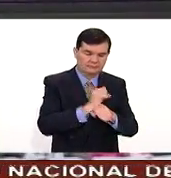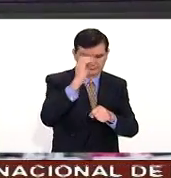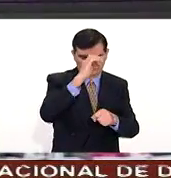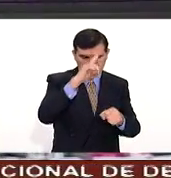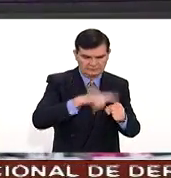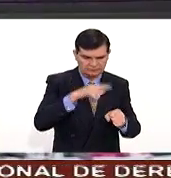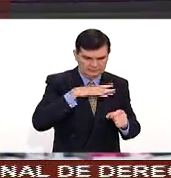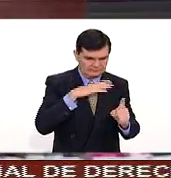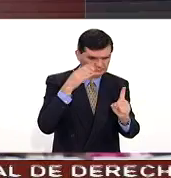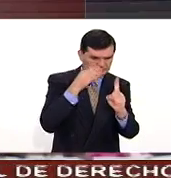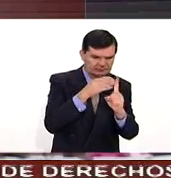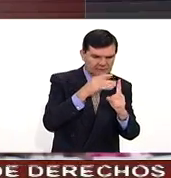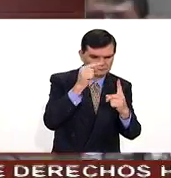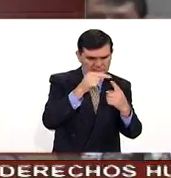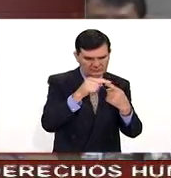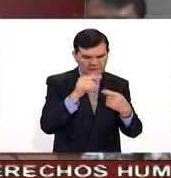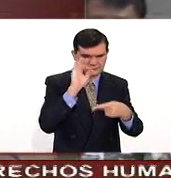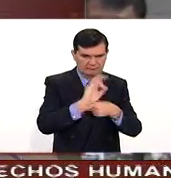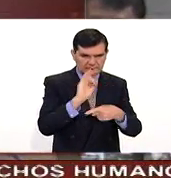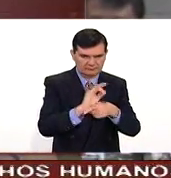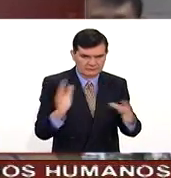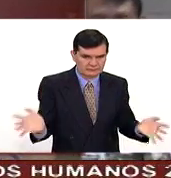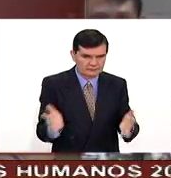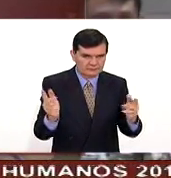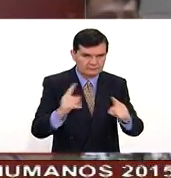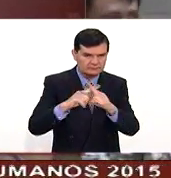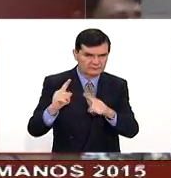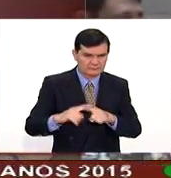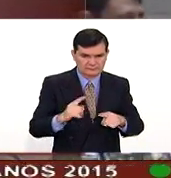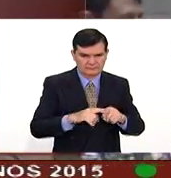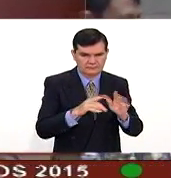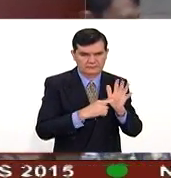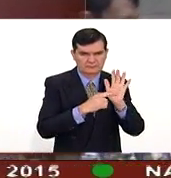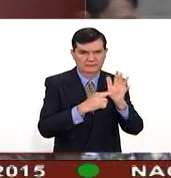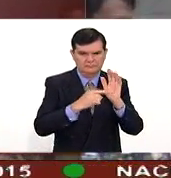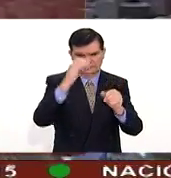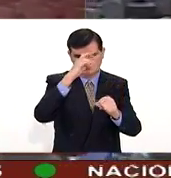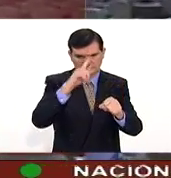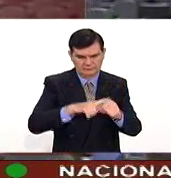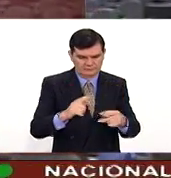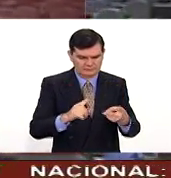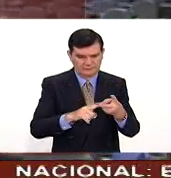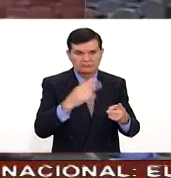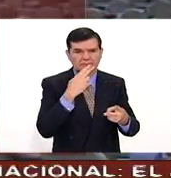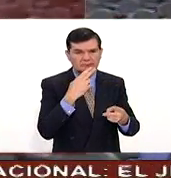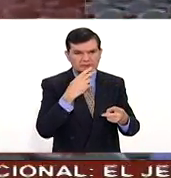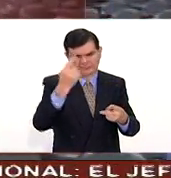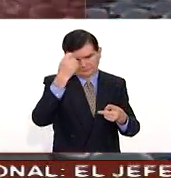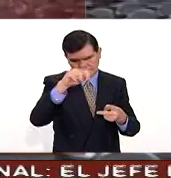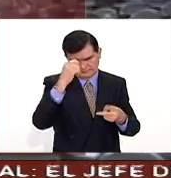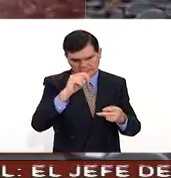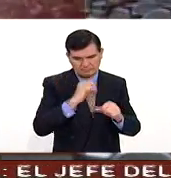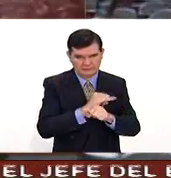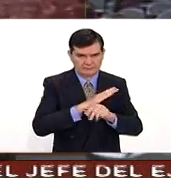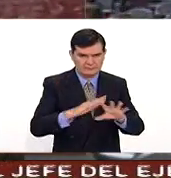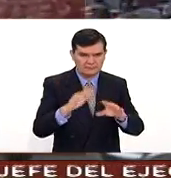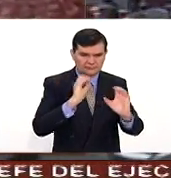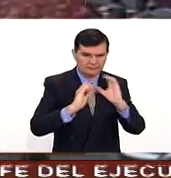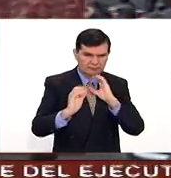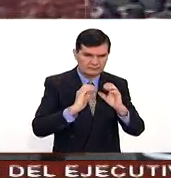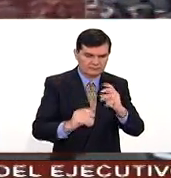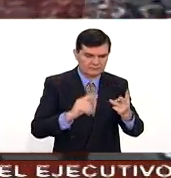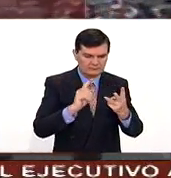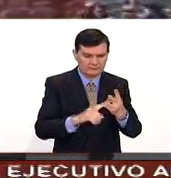Cultura tiene como objetivos proteger y promover la diversidad de las expresiones culturales, el uso de las tecnologías de la información y